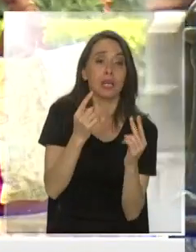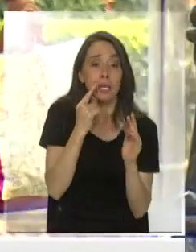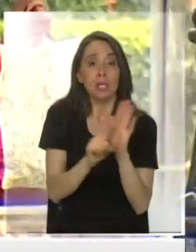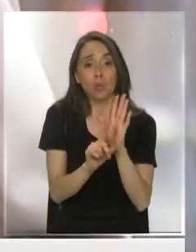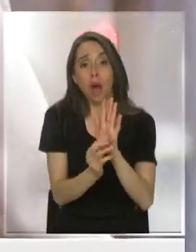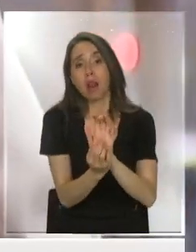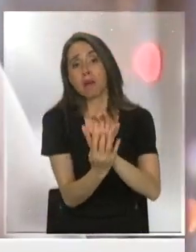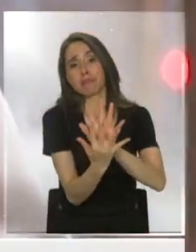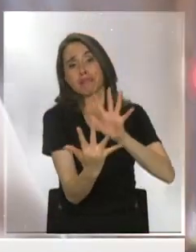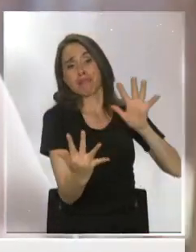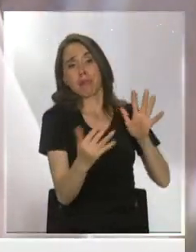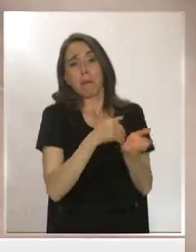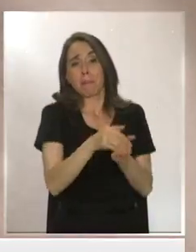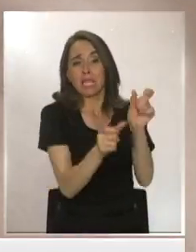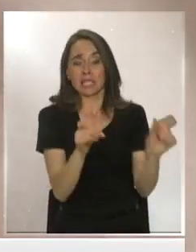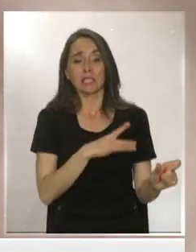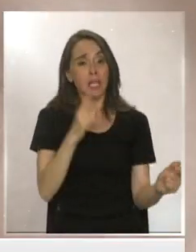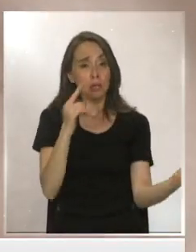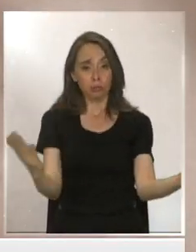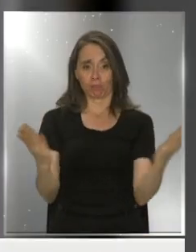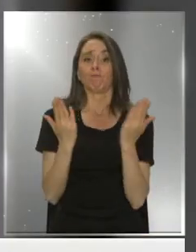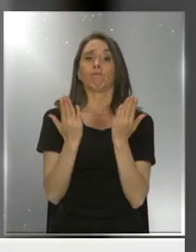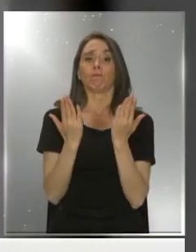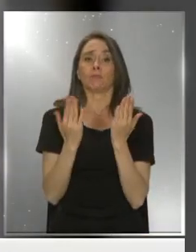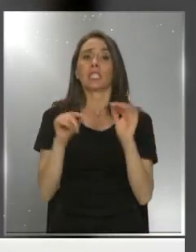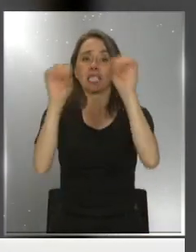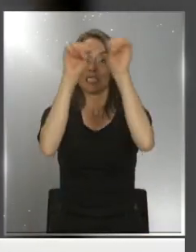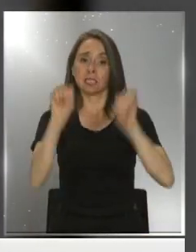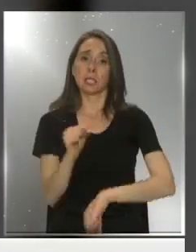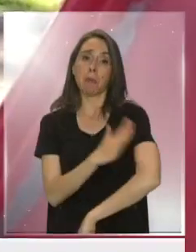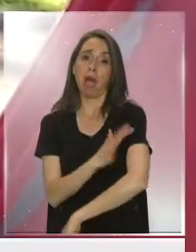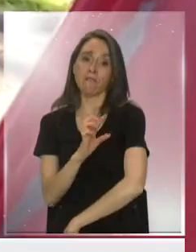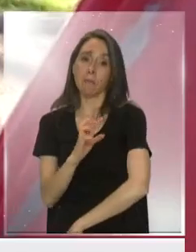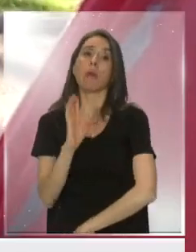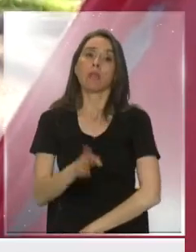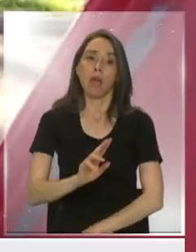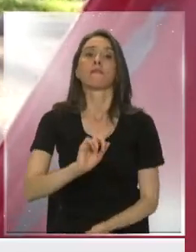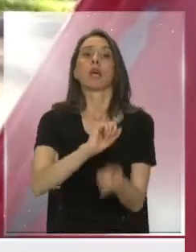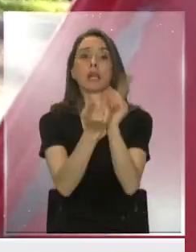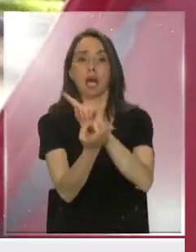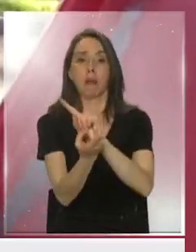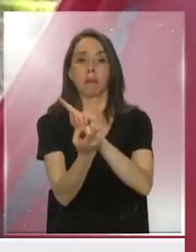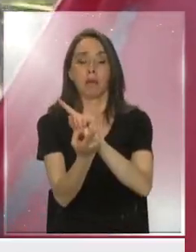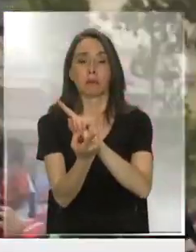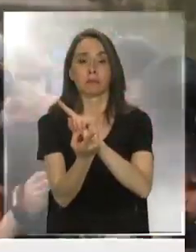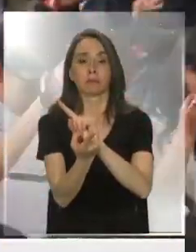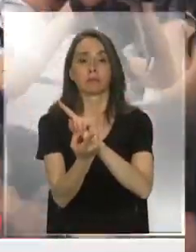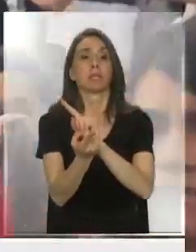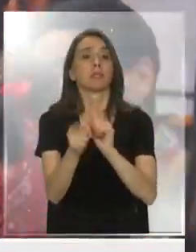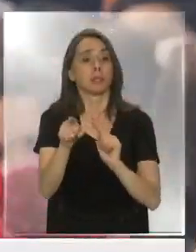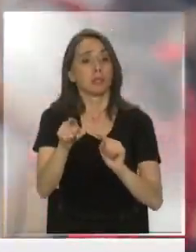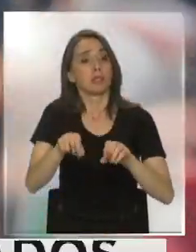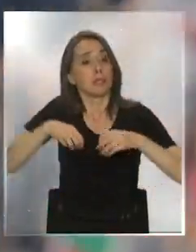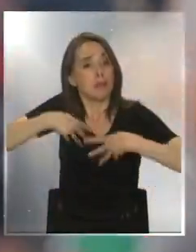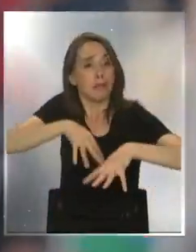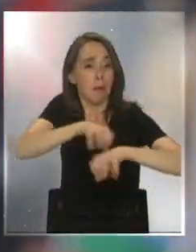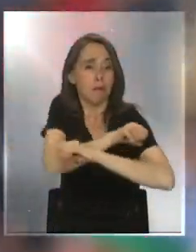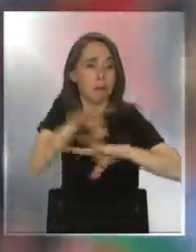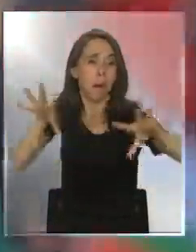chilenos, se ha encargado de decirnos que este sistema debe cambiar, algo que quedó claro en el estallido social.